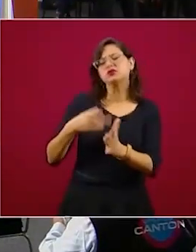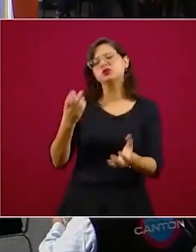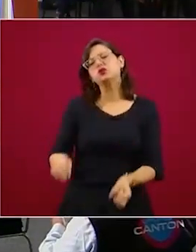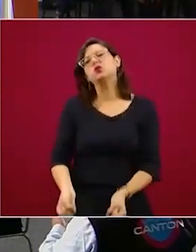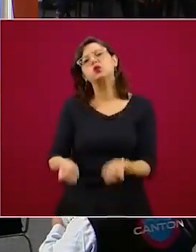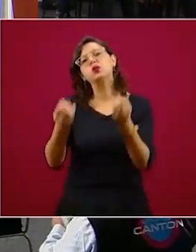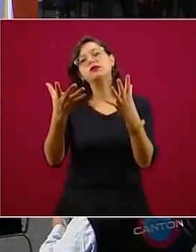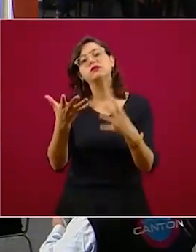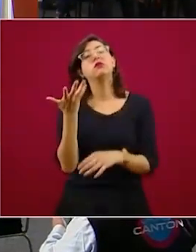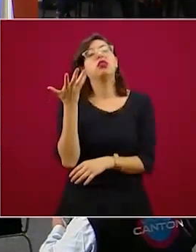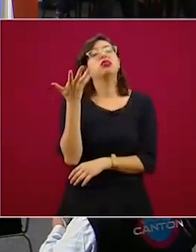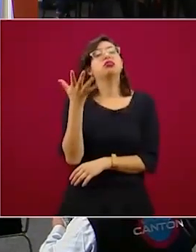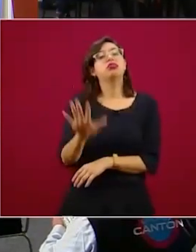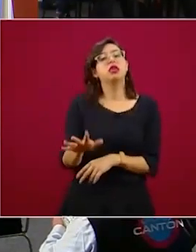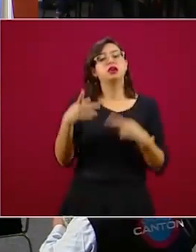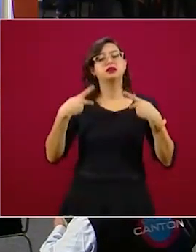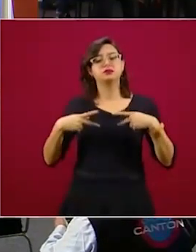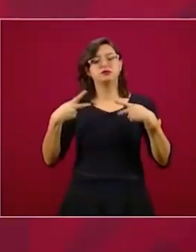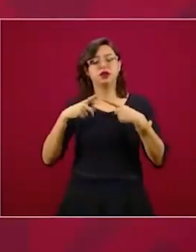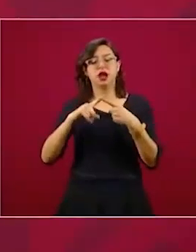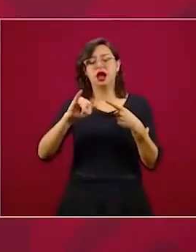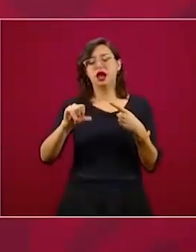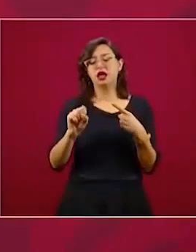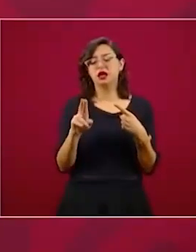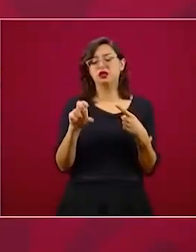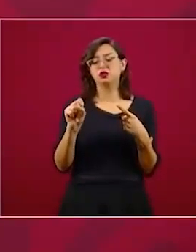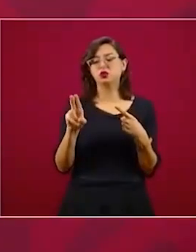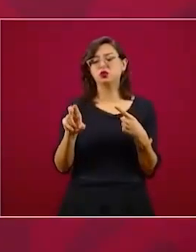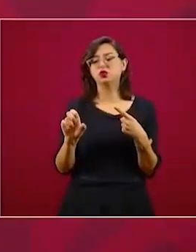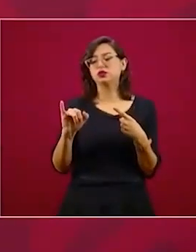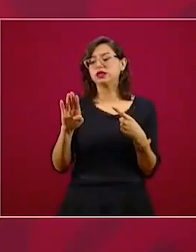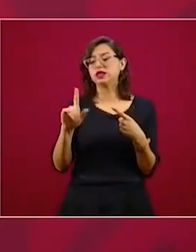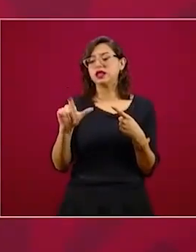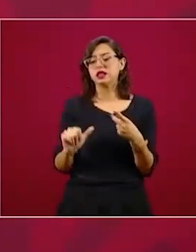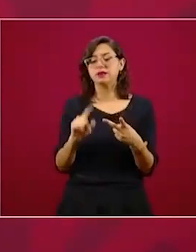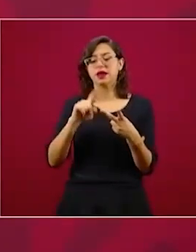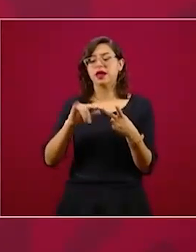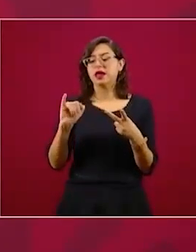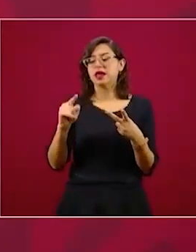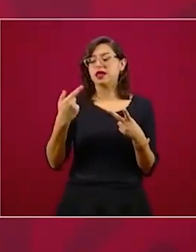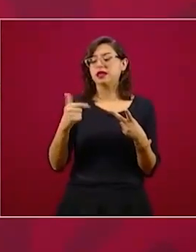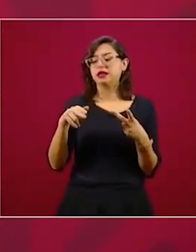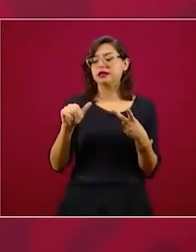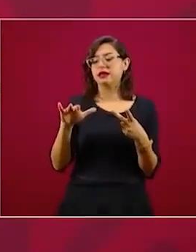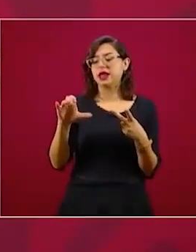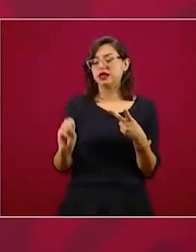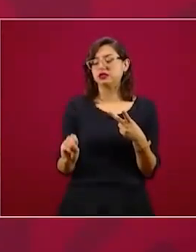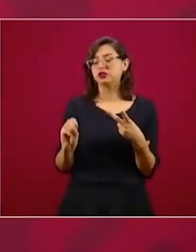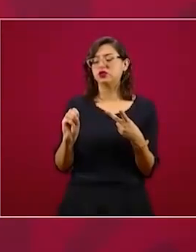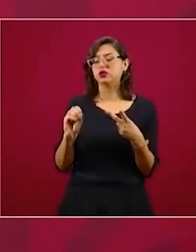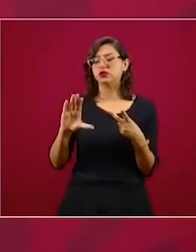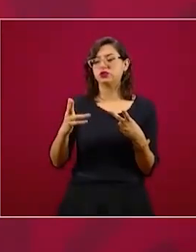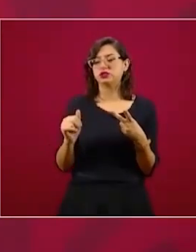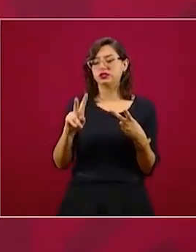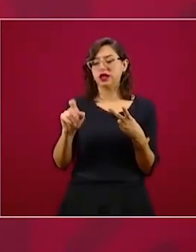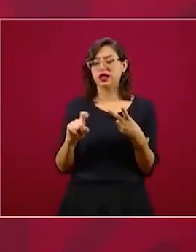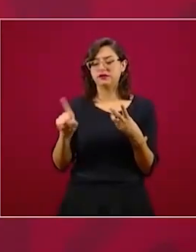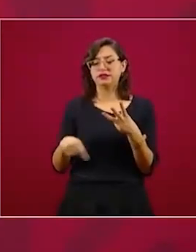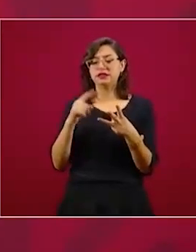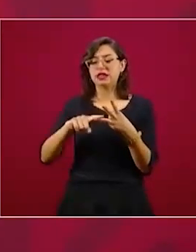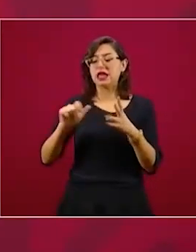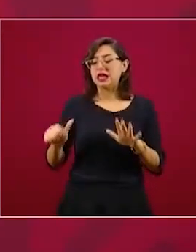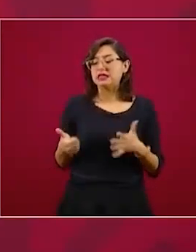condecoración Miguel Hidalgo, Jesús Silva Gerso, el doctor Ignacio Chávez, seis constituyentes de 1917